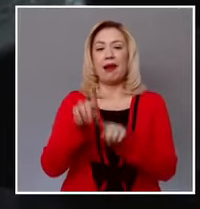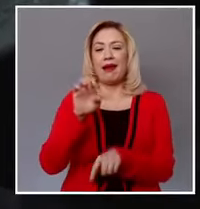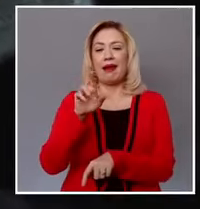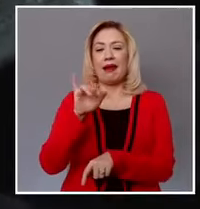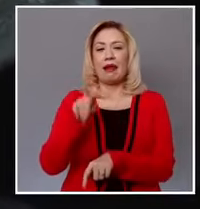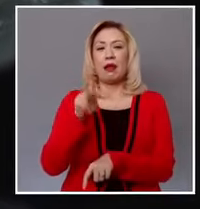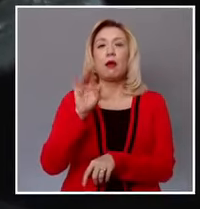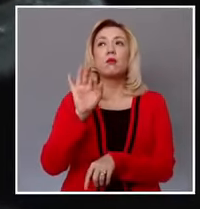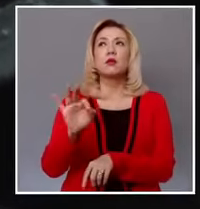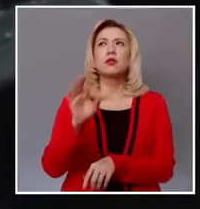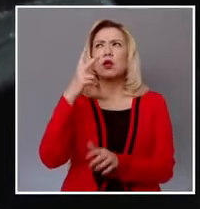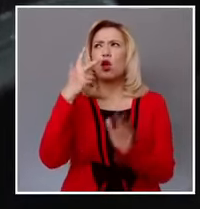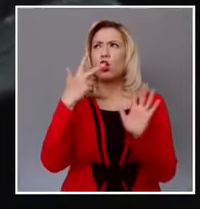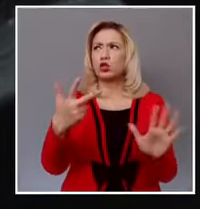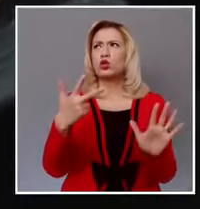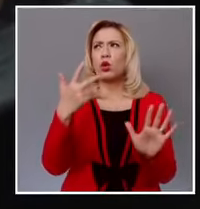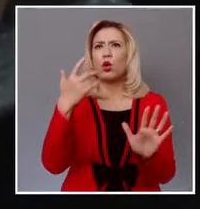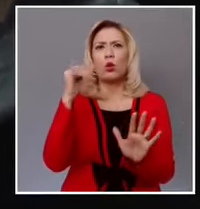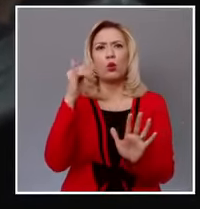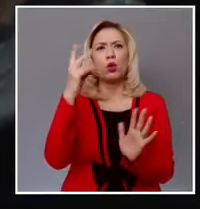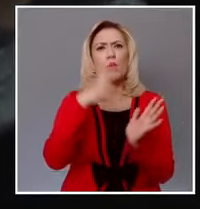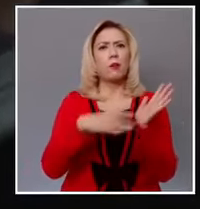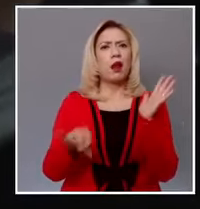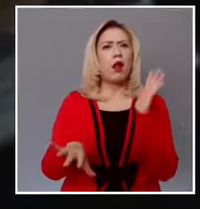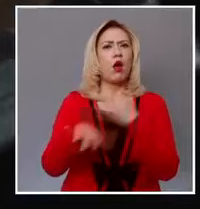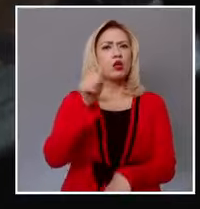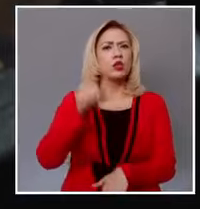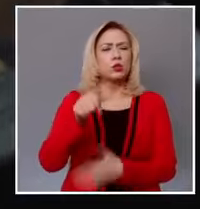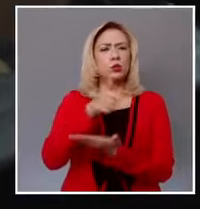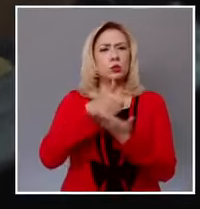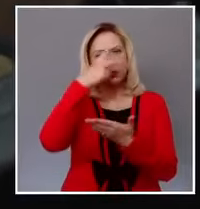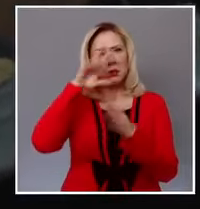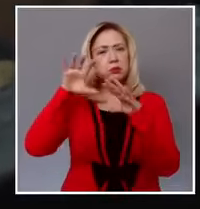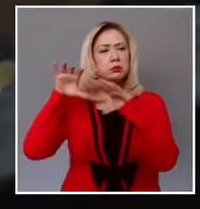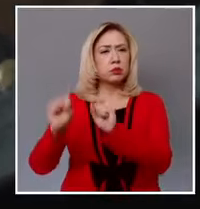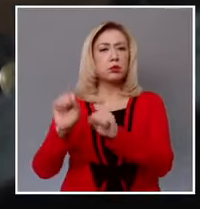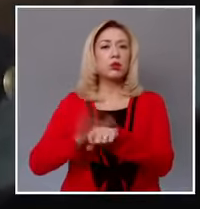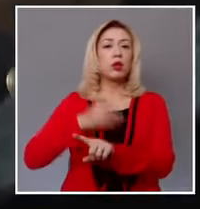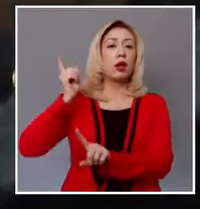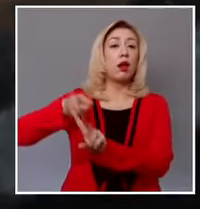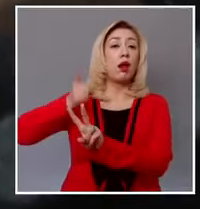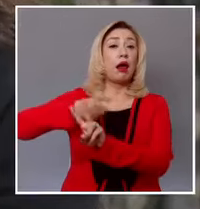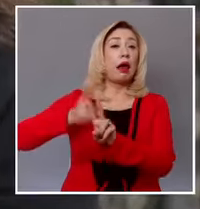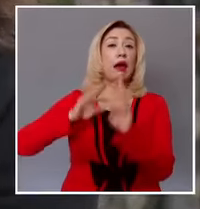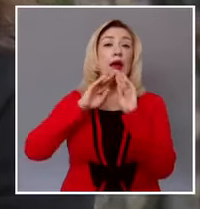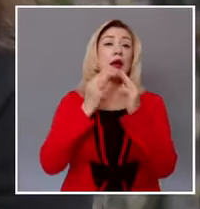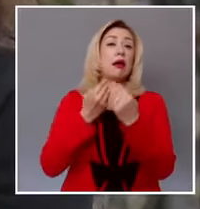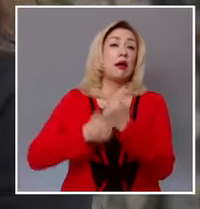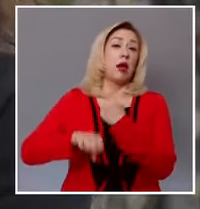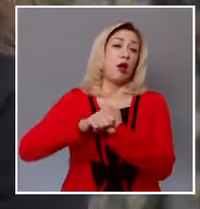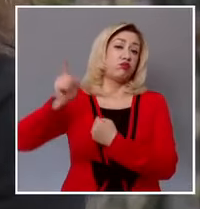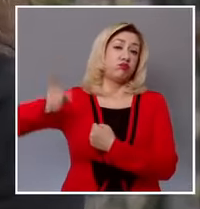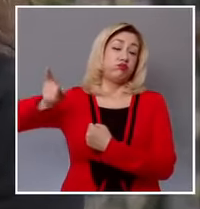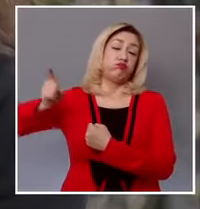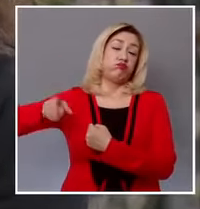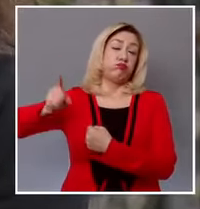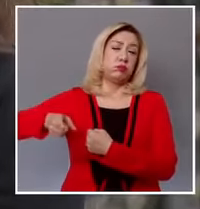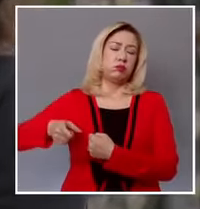de 2011 en la Ciudad de México, acusados de pertenecer a un grupo de secuestradores. A mí me